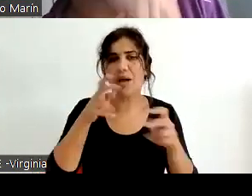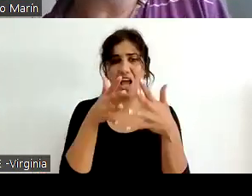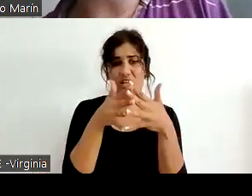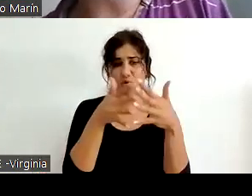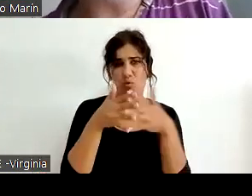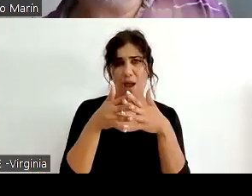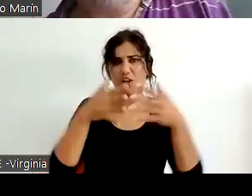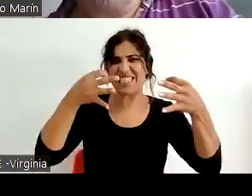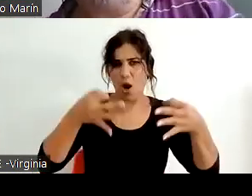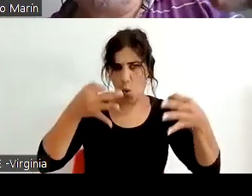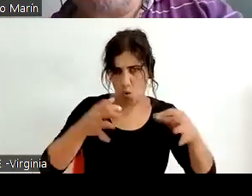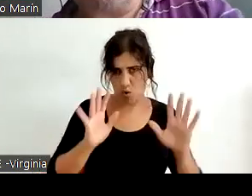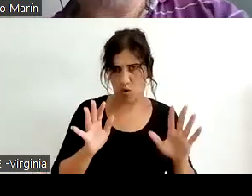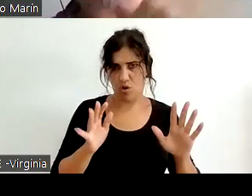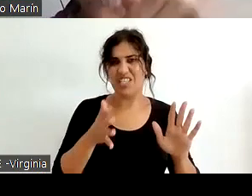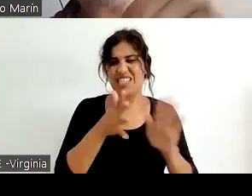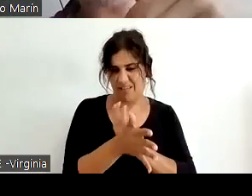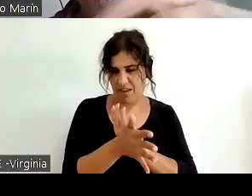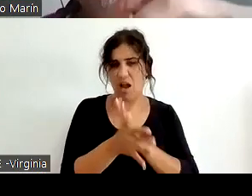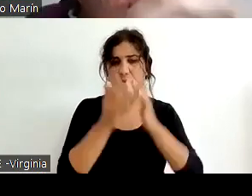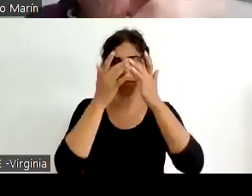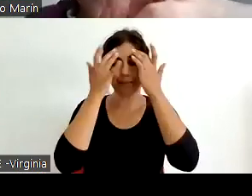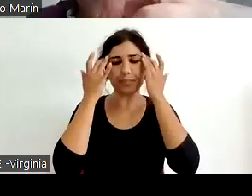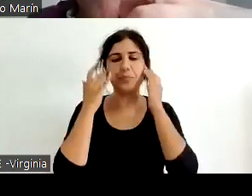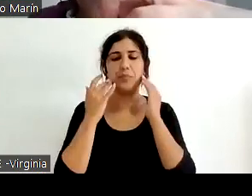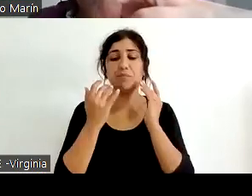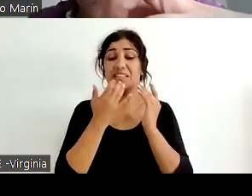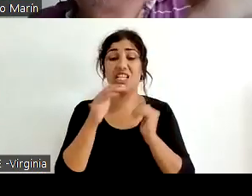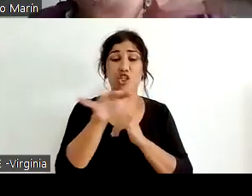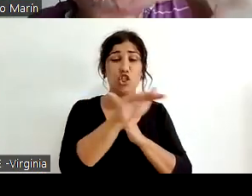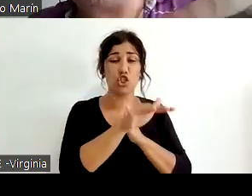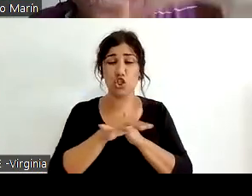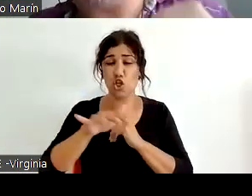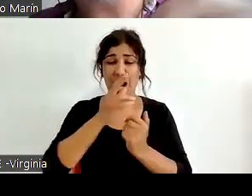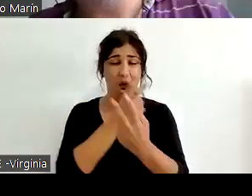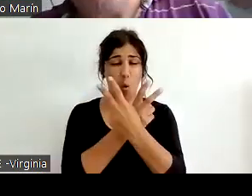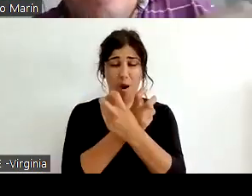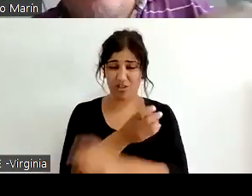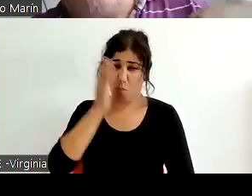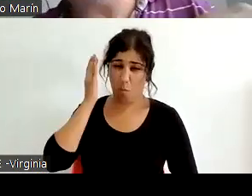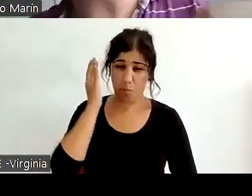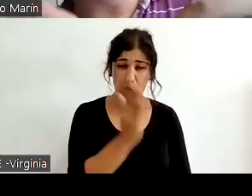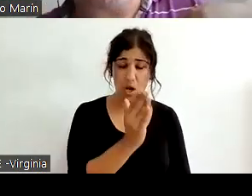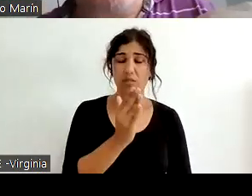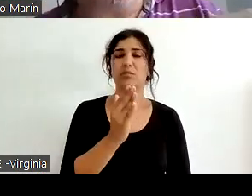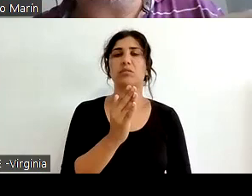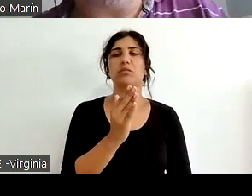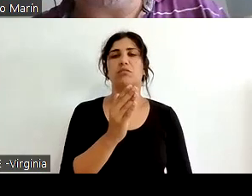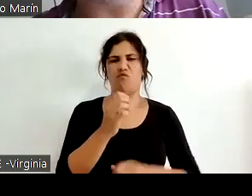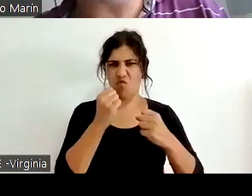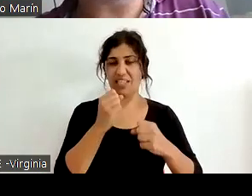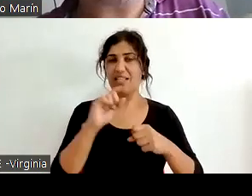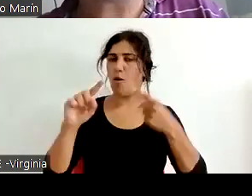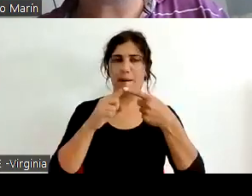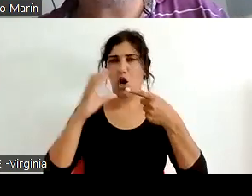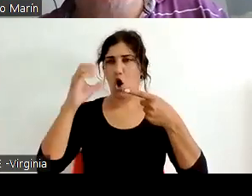con la fractura lo que tenemos es que rehacer completamente una zona que está dañada del hueso. Por lo tanto, necesitamos colágeno, vamos a tener que aportar